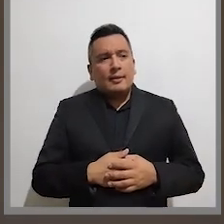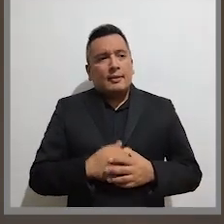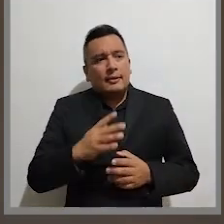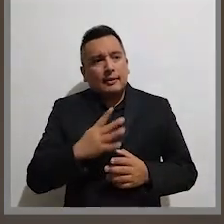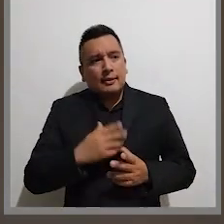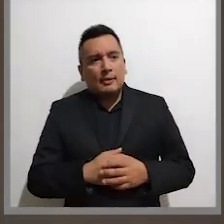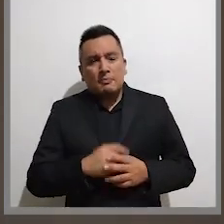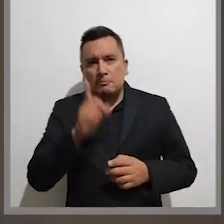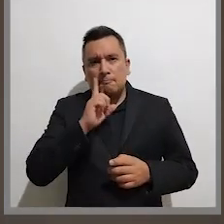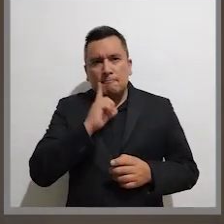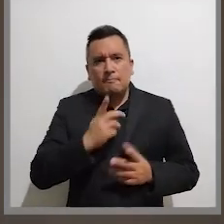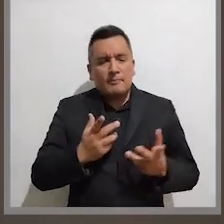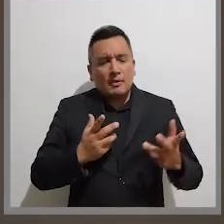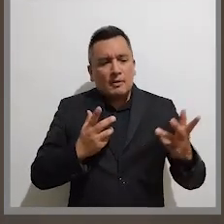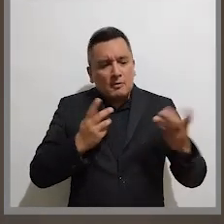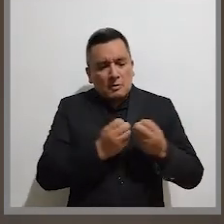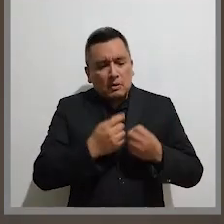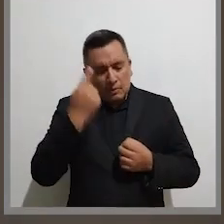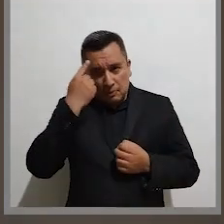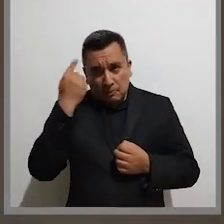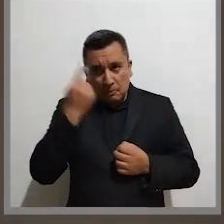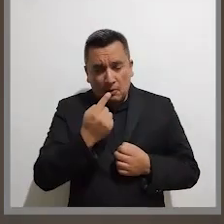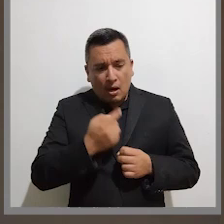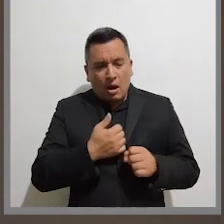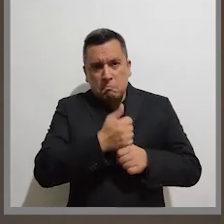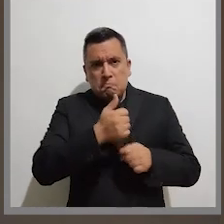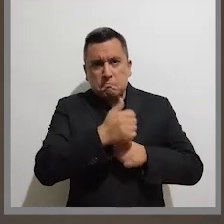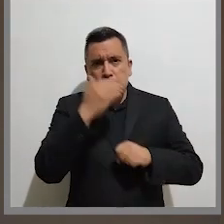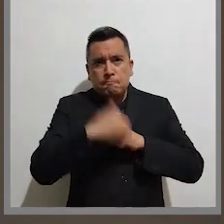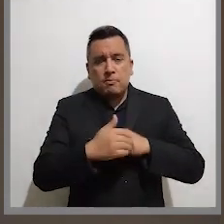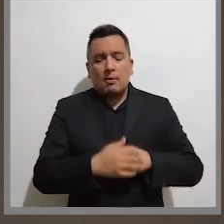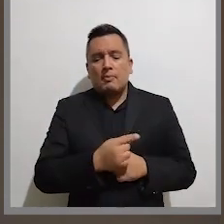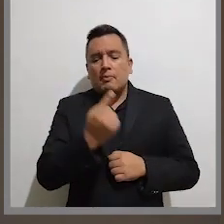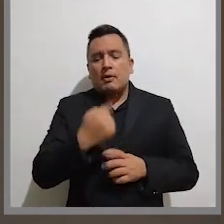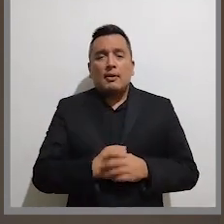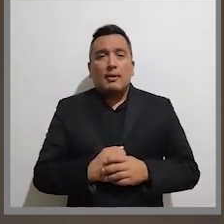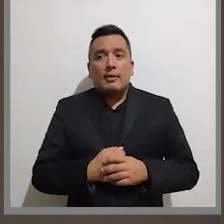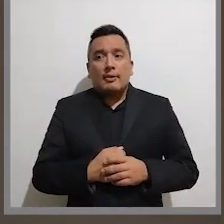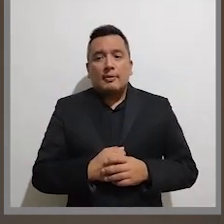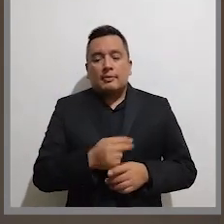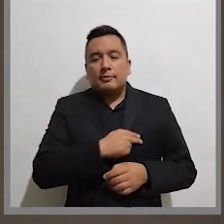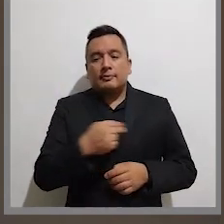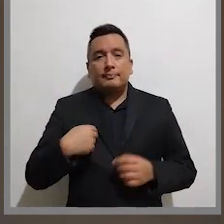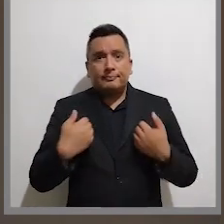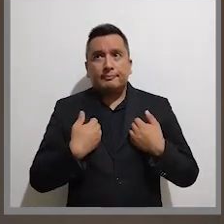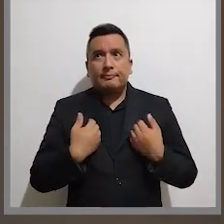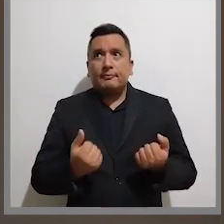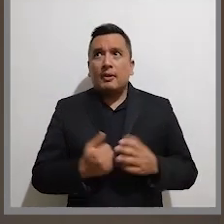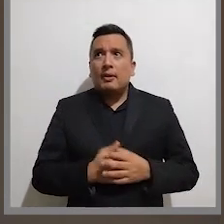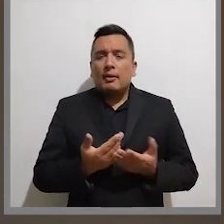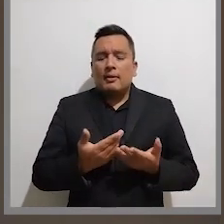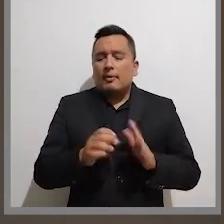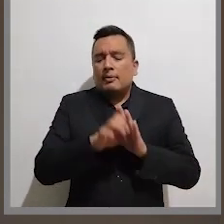más cercanas de las mujeres para hacer frente justamente a la violencia, porque digamos que en un contexto en el cual